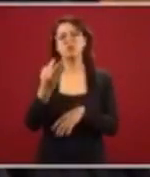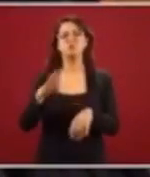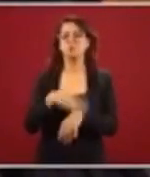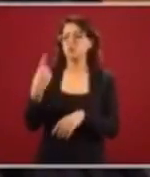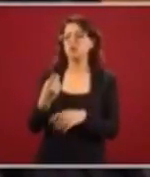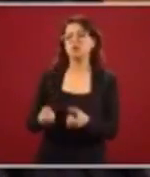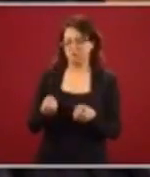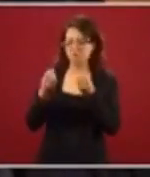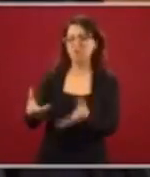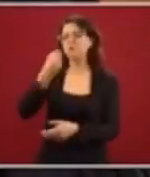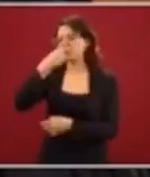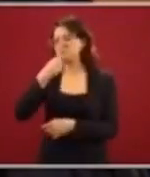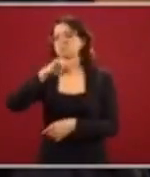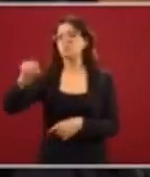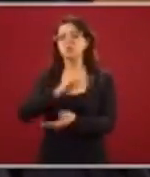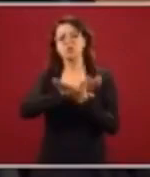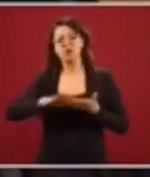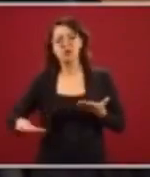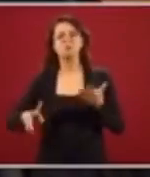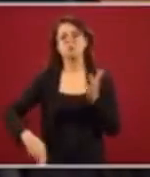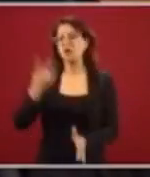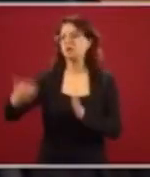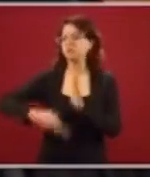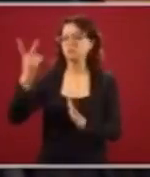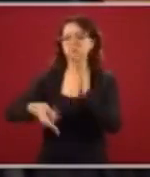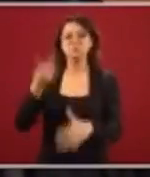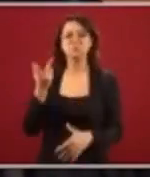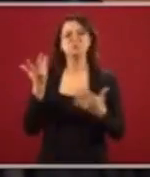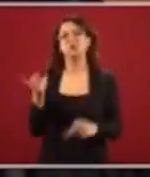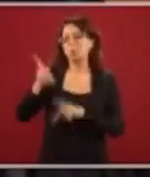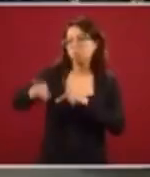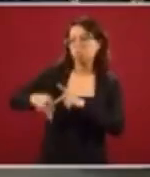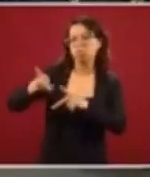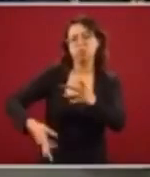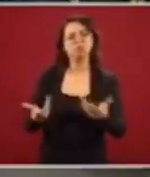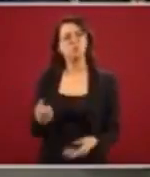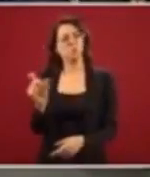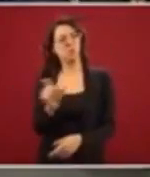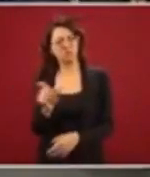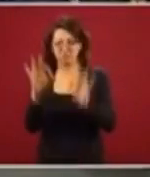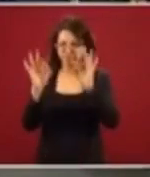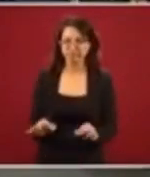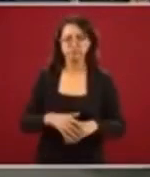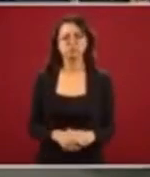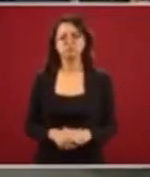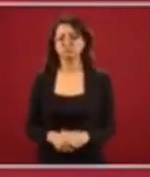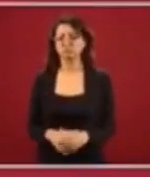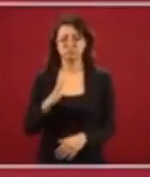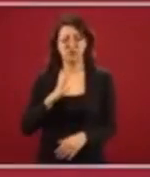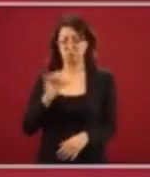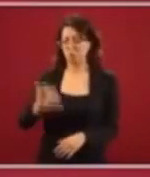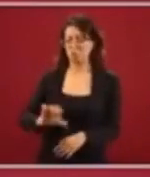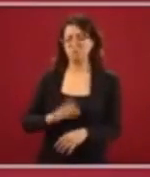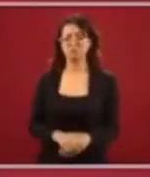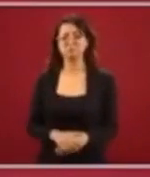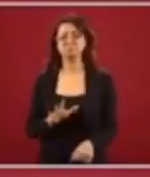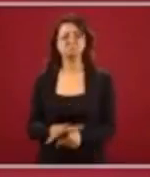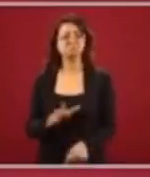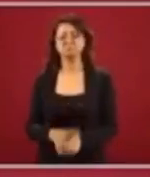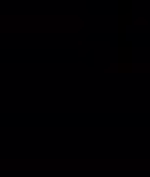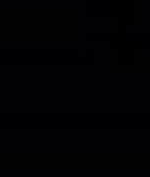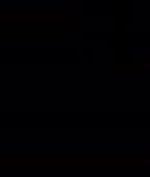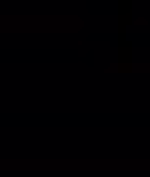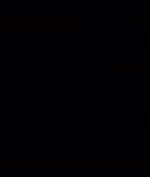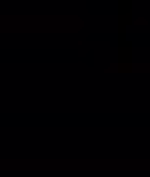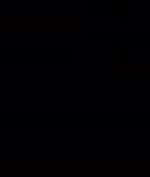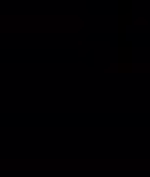las protestas y de nuevo las mesas con las secretarías. ¿Cuándo será ya este abasto general, no intermitente? Pues ya tenemos abasto ahora y no va a faltar.